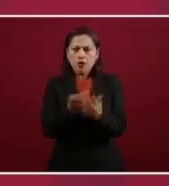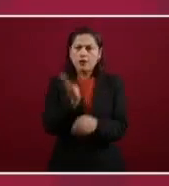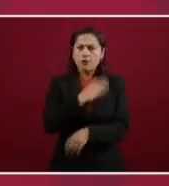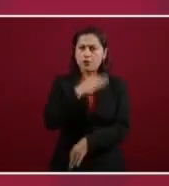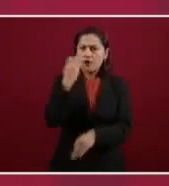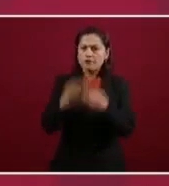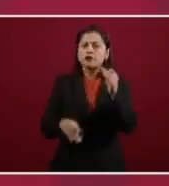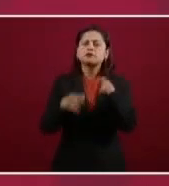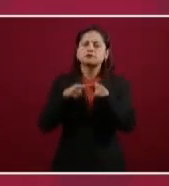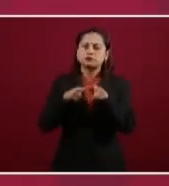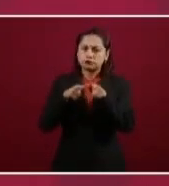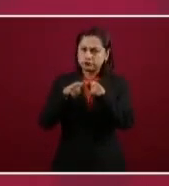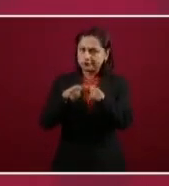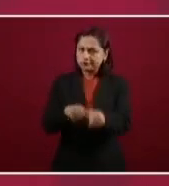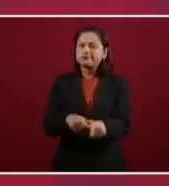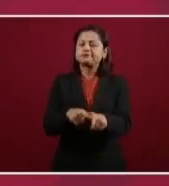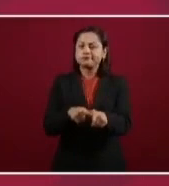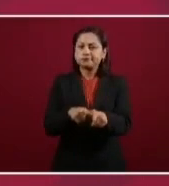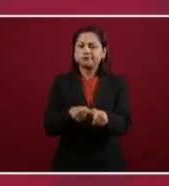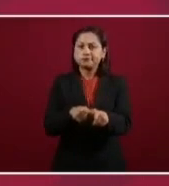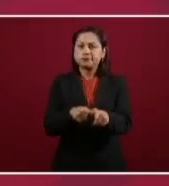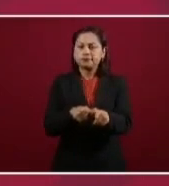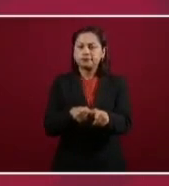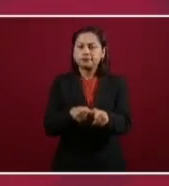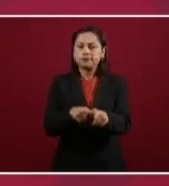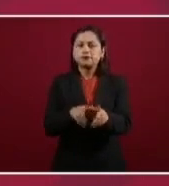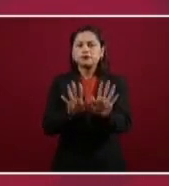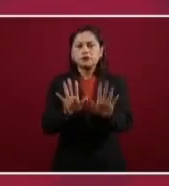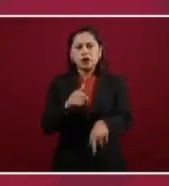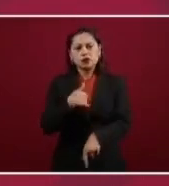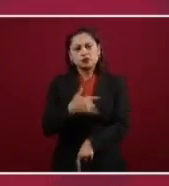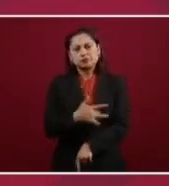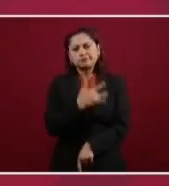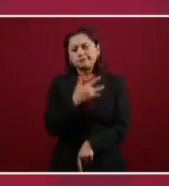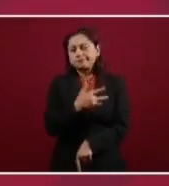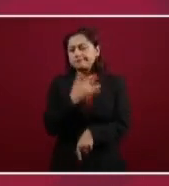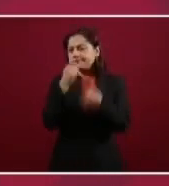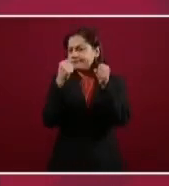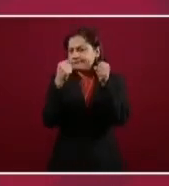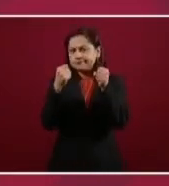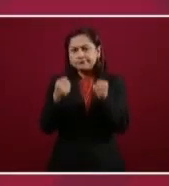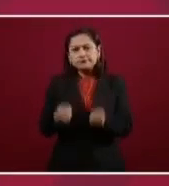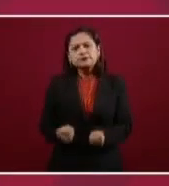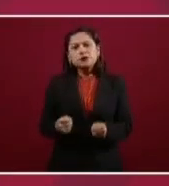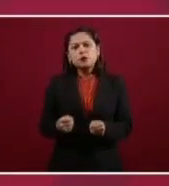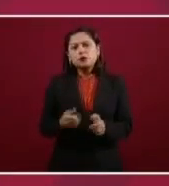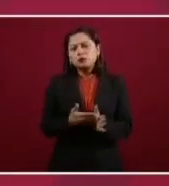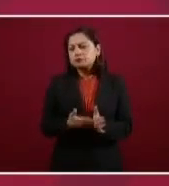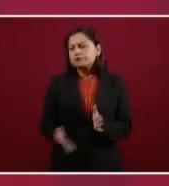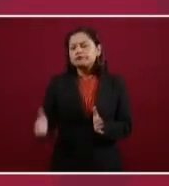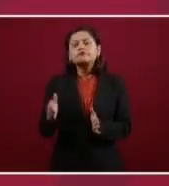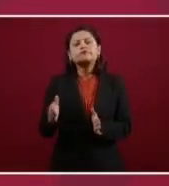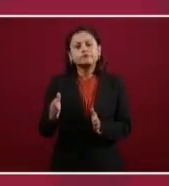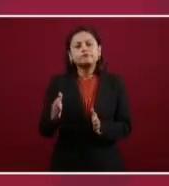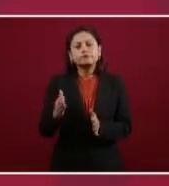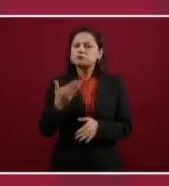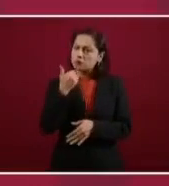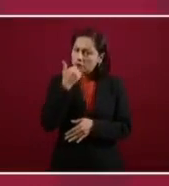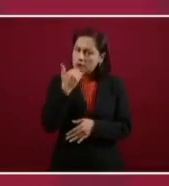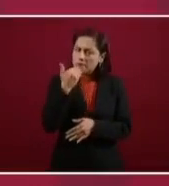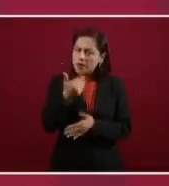y estoy seguro que va a tener buenos resultados